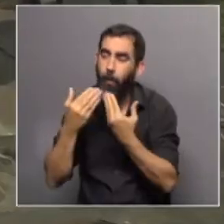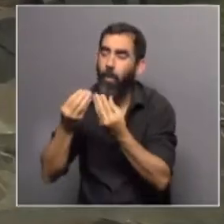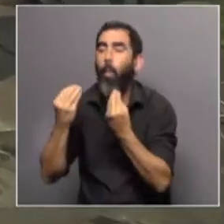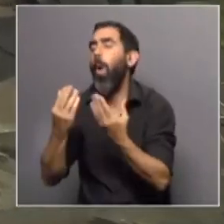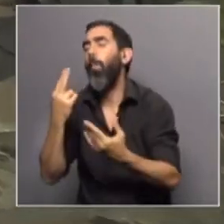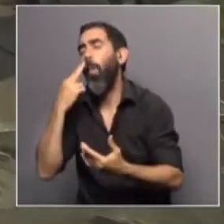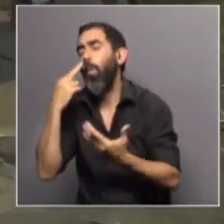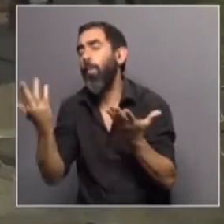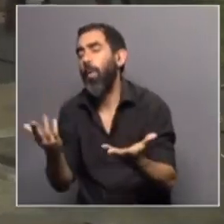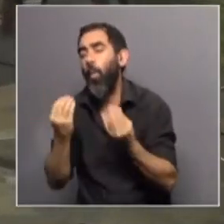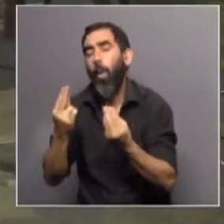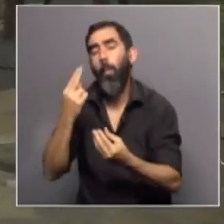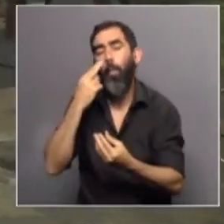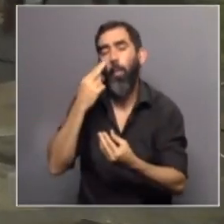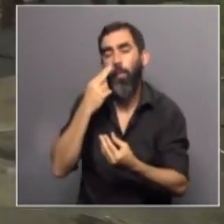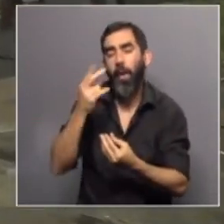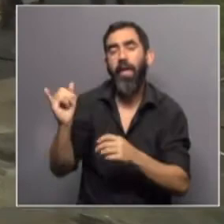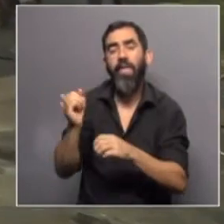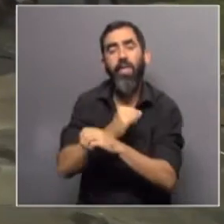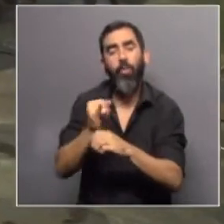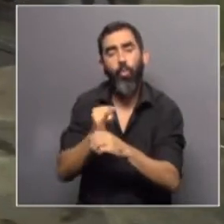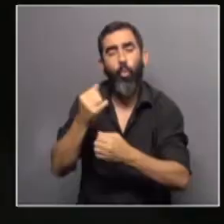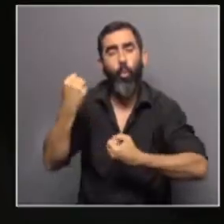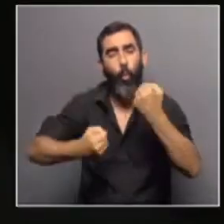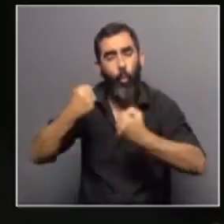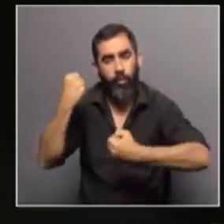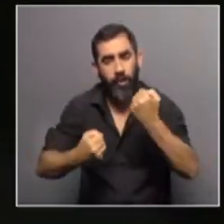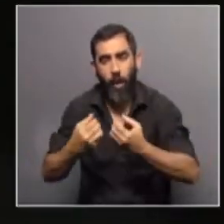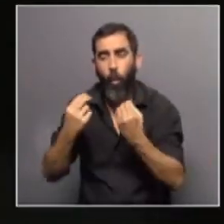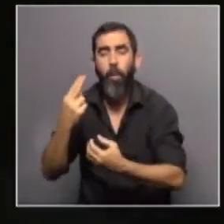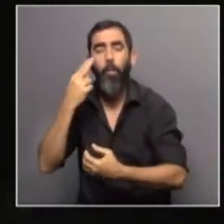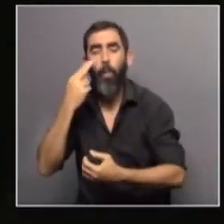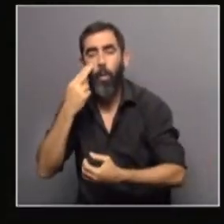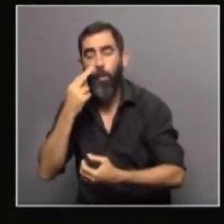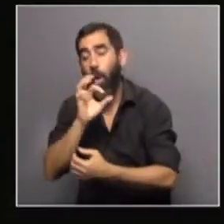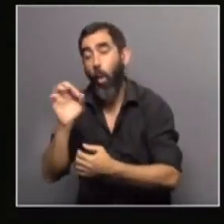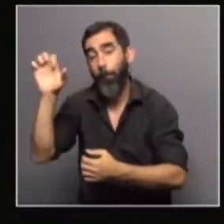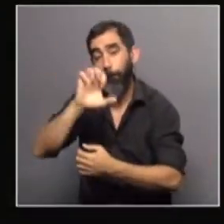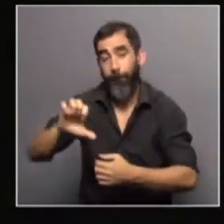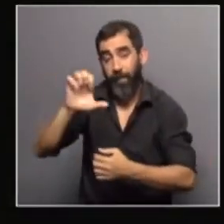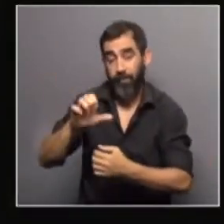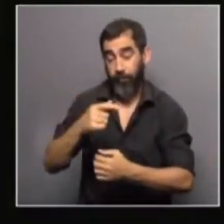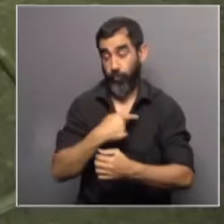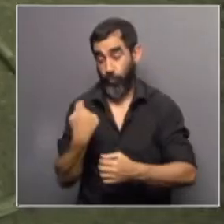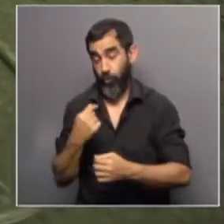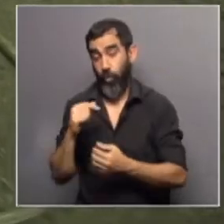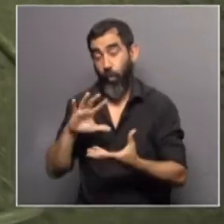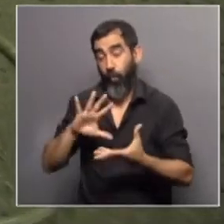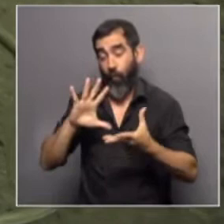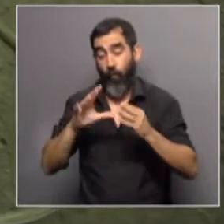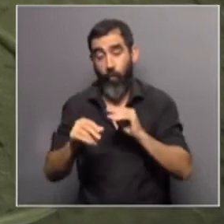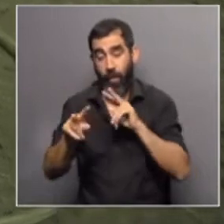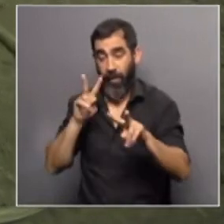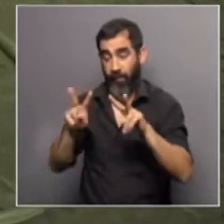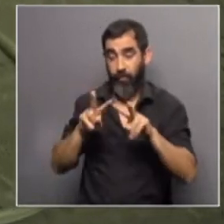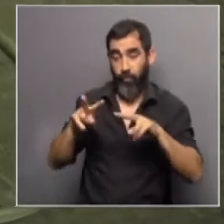problema. ¿Qué problema tenés en tu industria, en tu empresa? Y de qué manera desde nuestro ángulo,